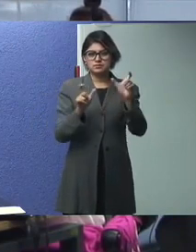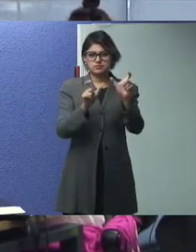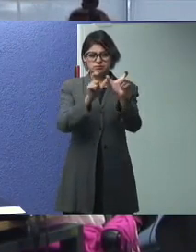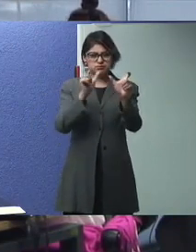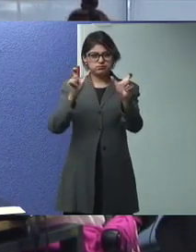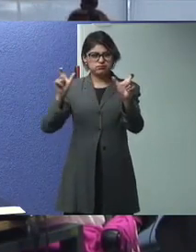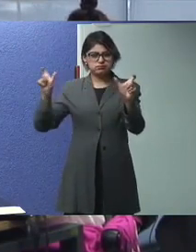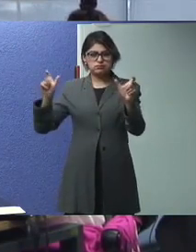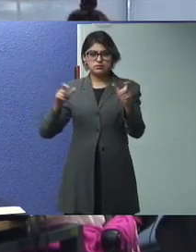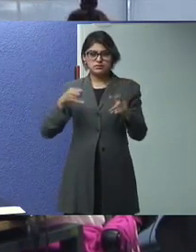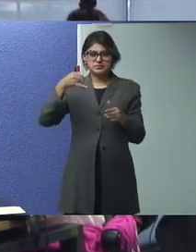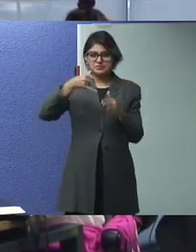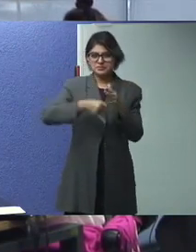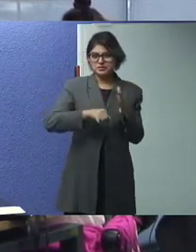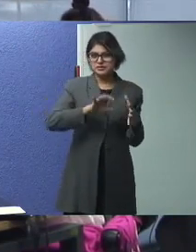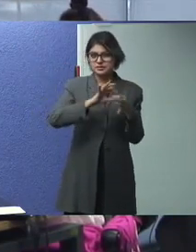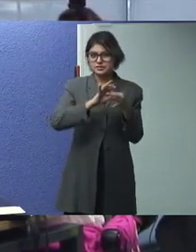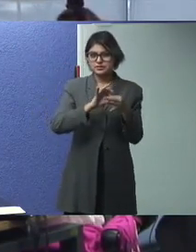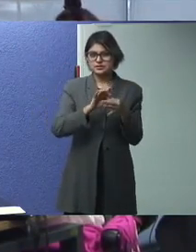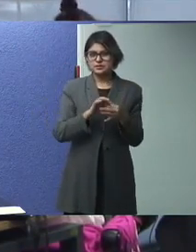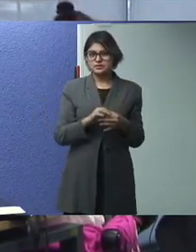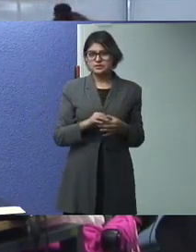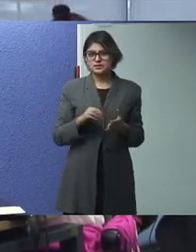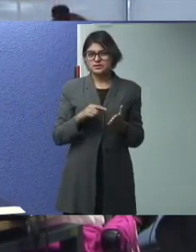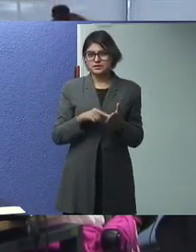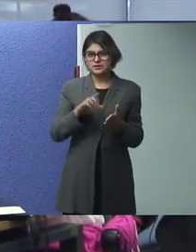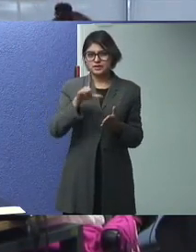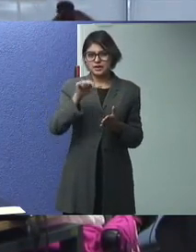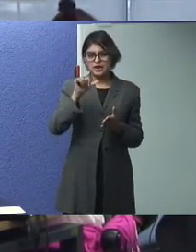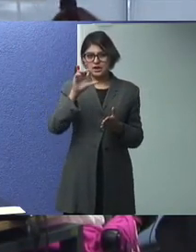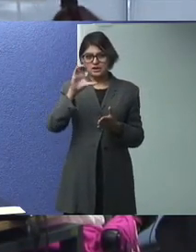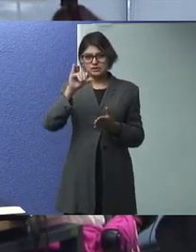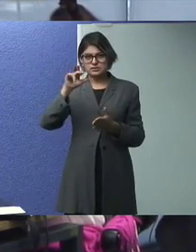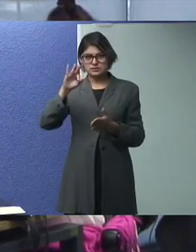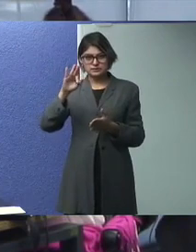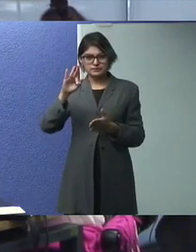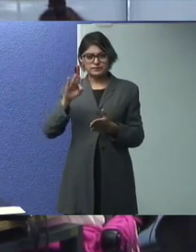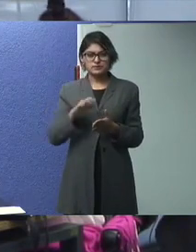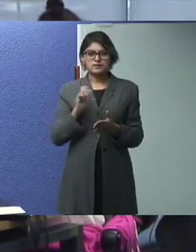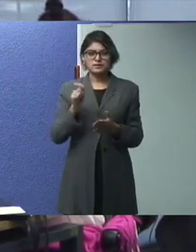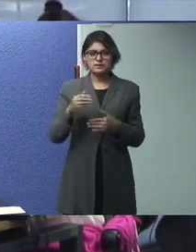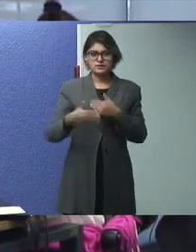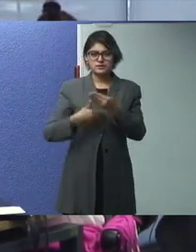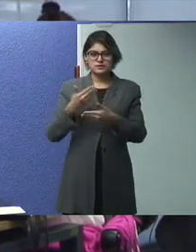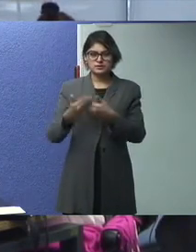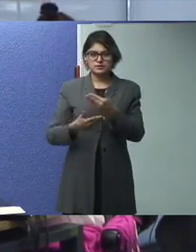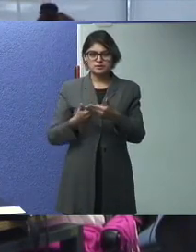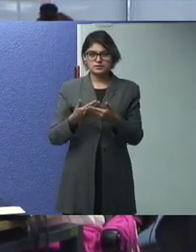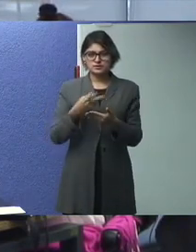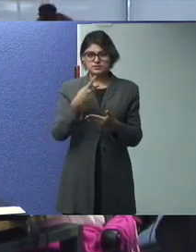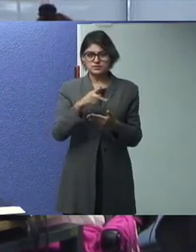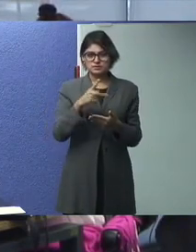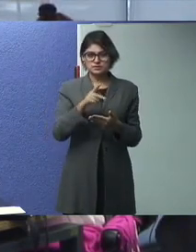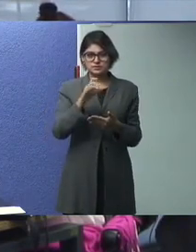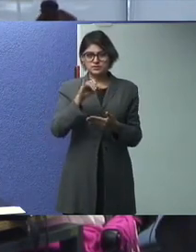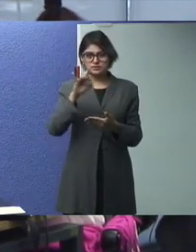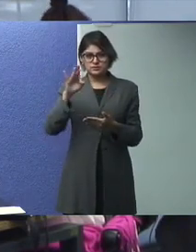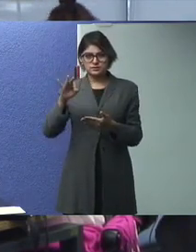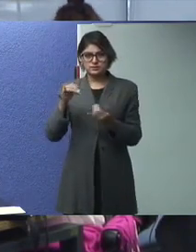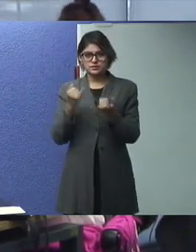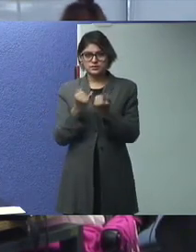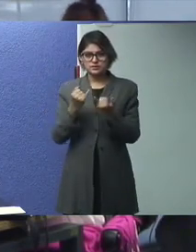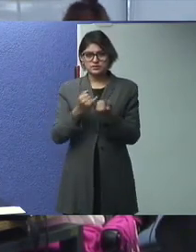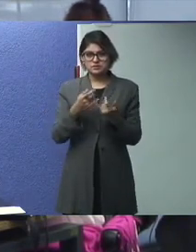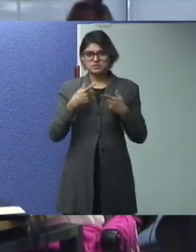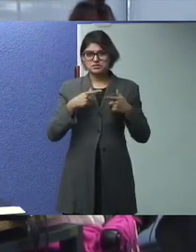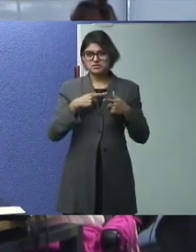el 2001 la CIF. Sin embargo, en los 80s la Clasificación Internacional de Deficiencias, Discapacidades y